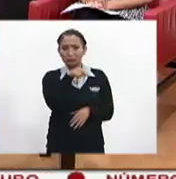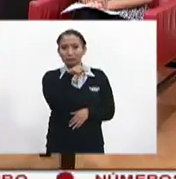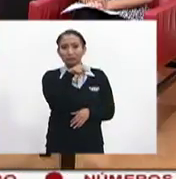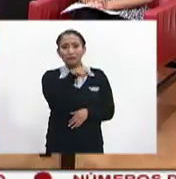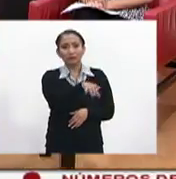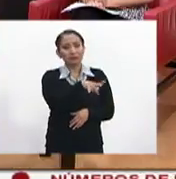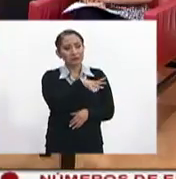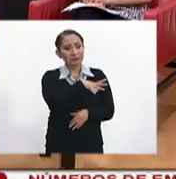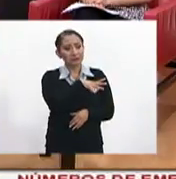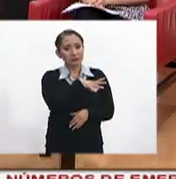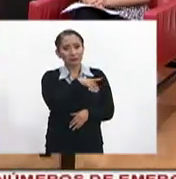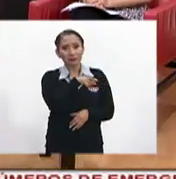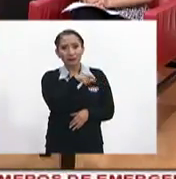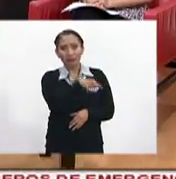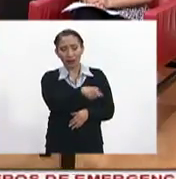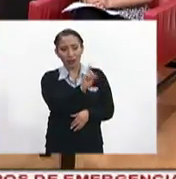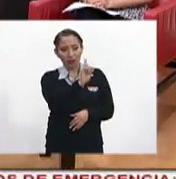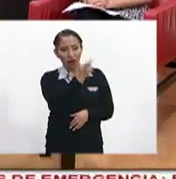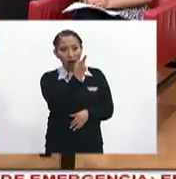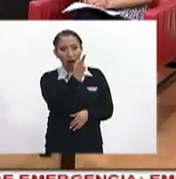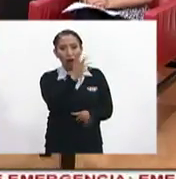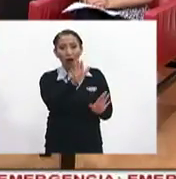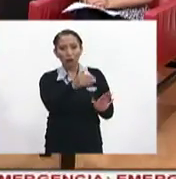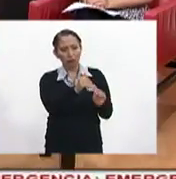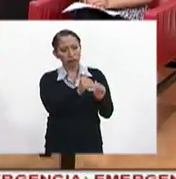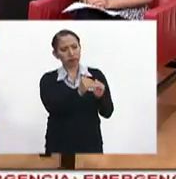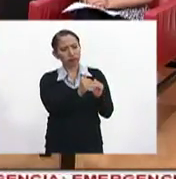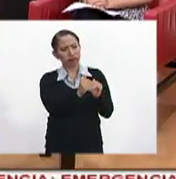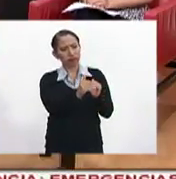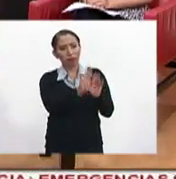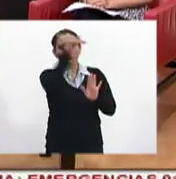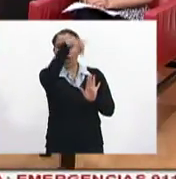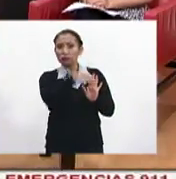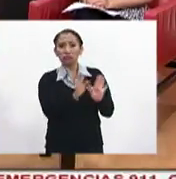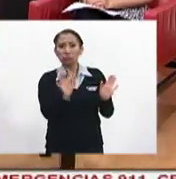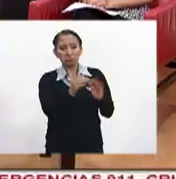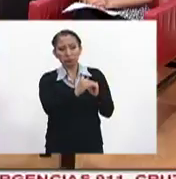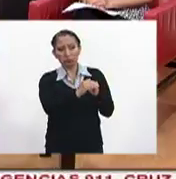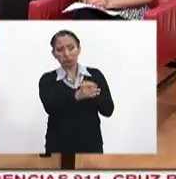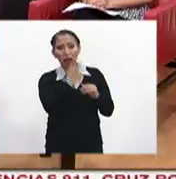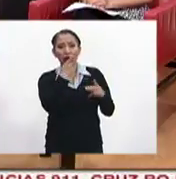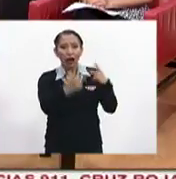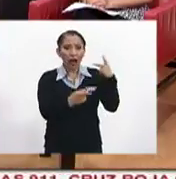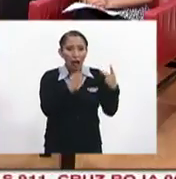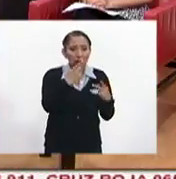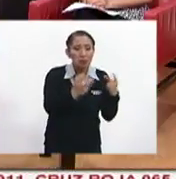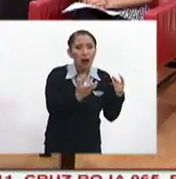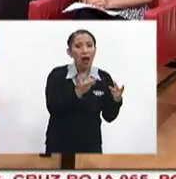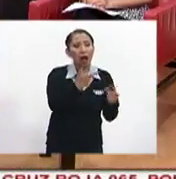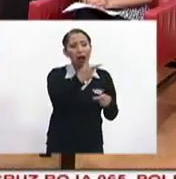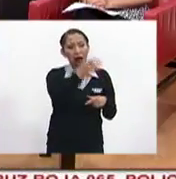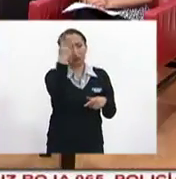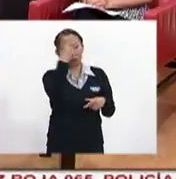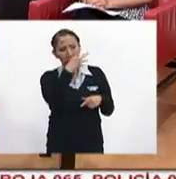que el dólar pues sigue muy tranquilo, ¿no? A pesar de todas estas declaraciones